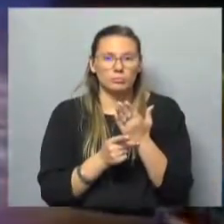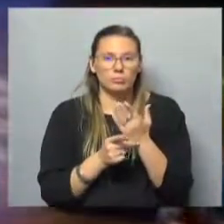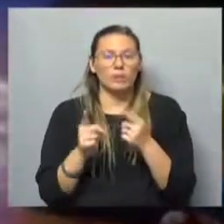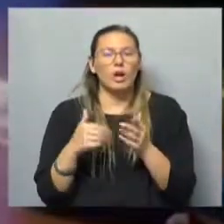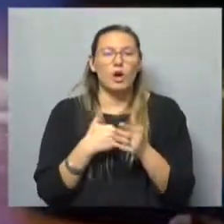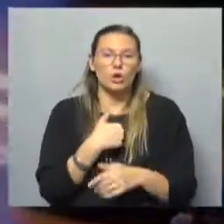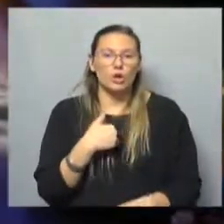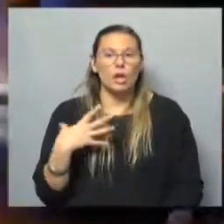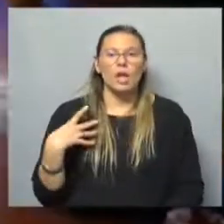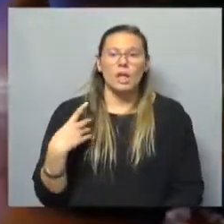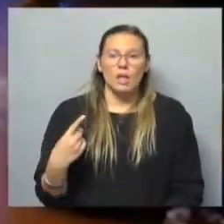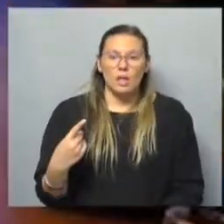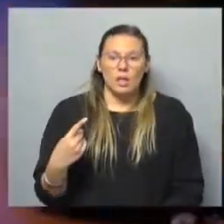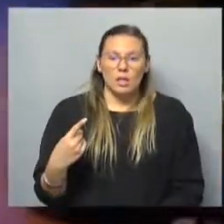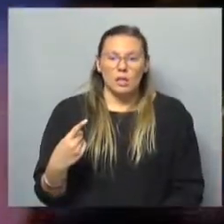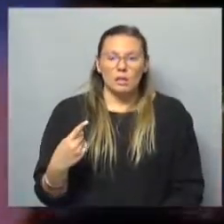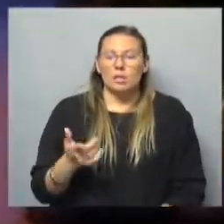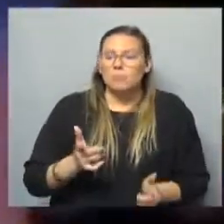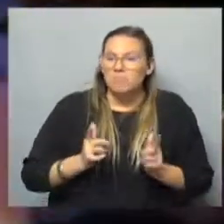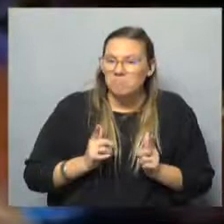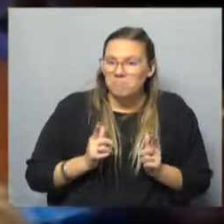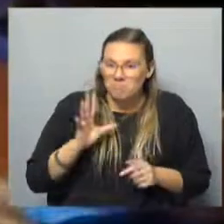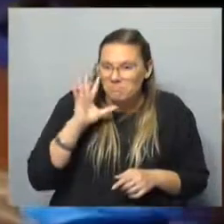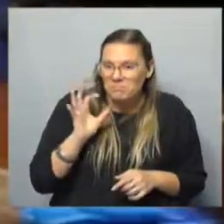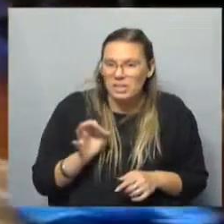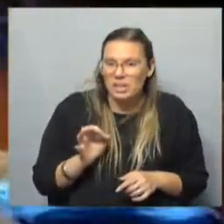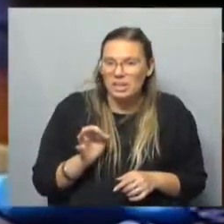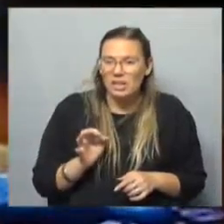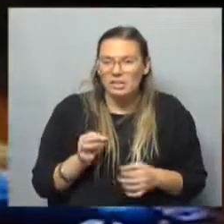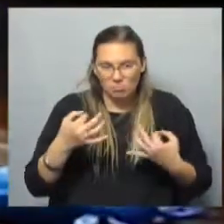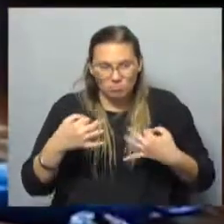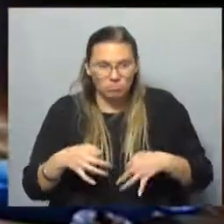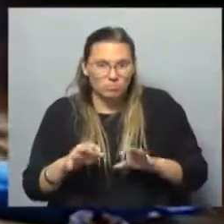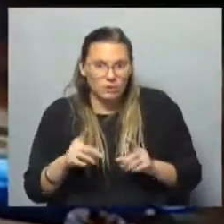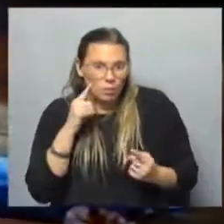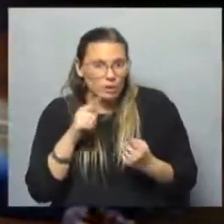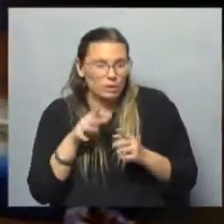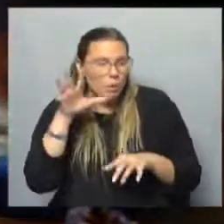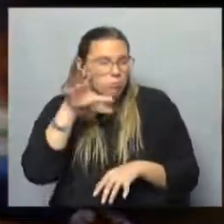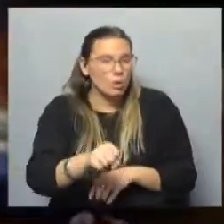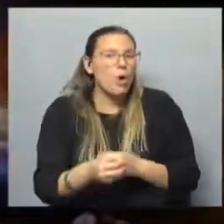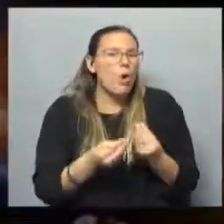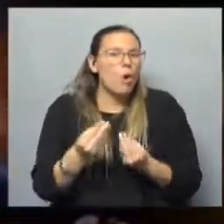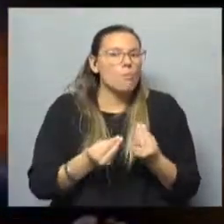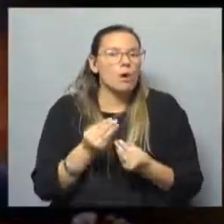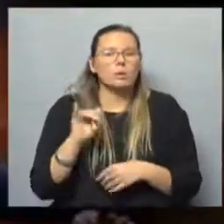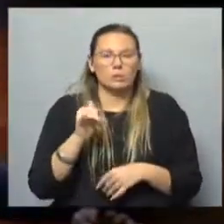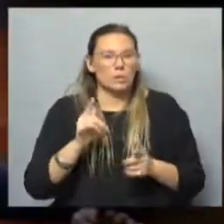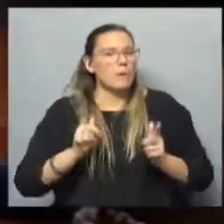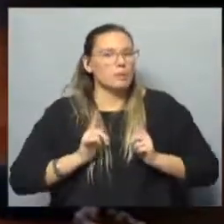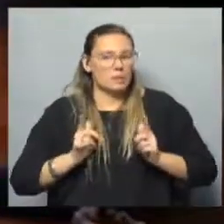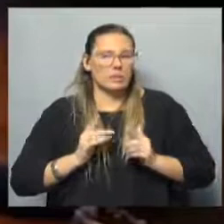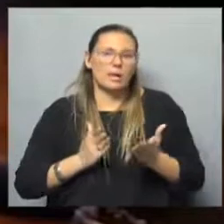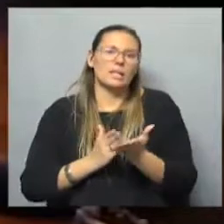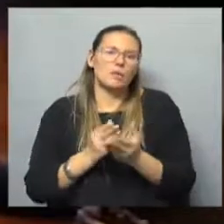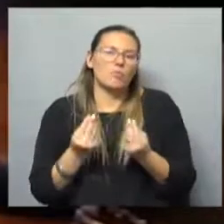rol de directora, ¿tuviste expectativas? ¿Te parece que cumpliste esas expectativas? ¿Cómo lo ves? Sí, las expectativas siempre